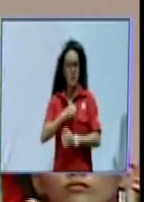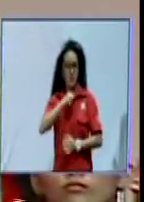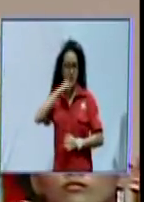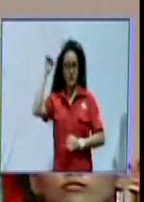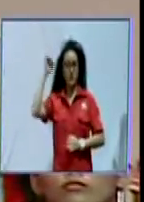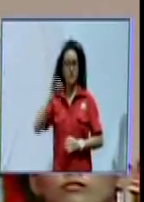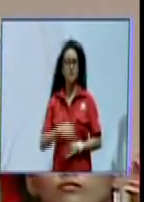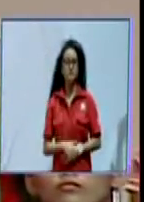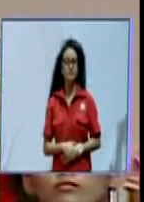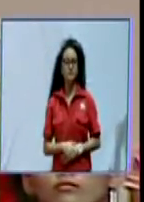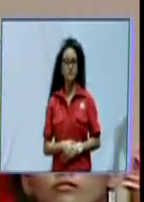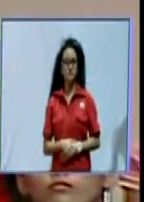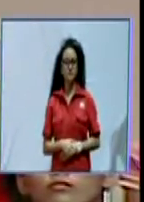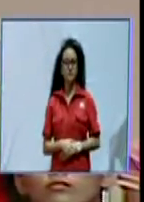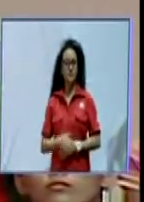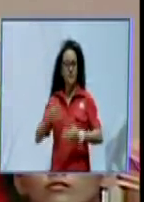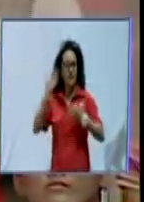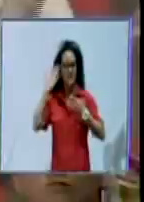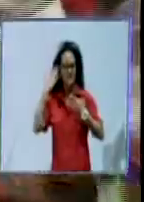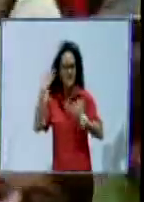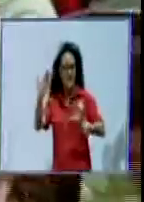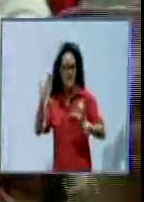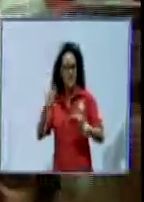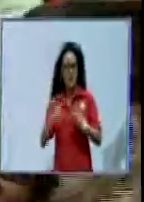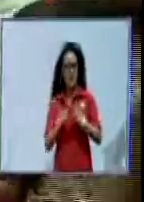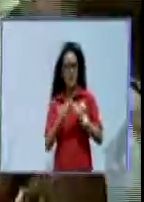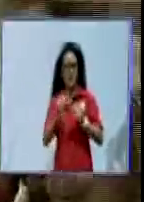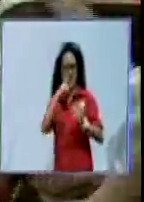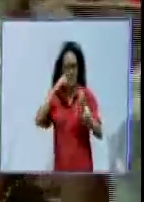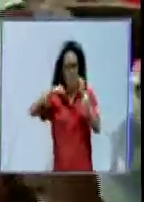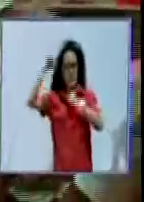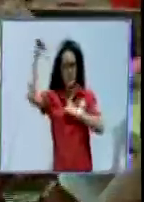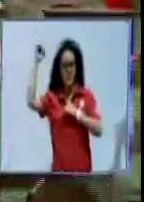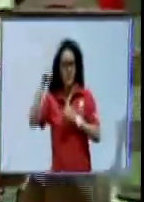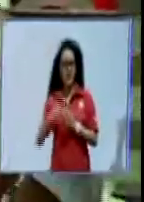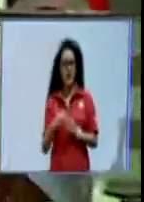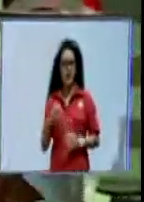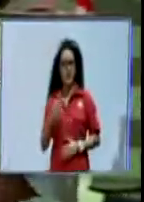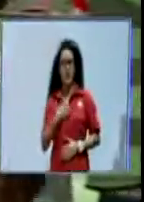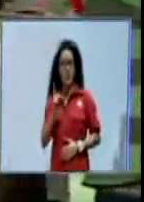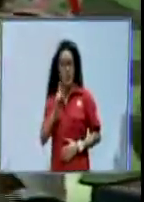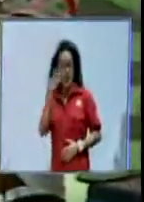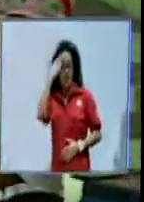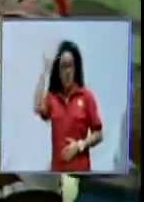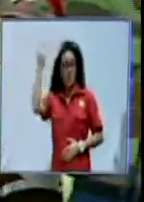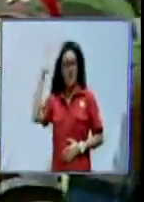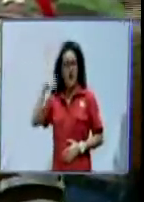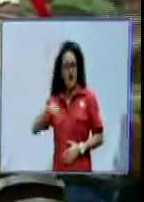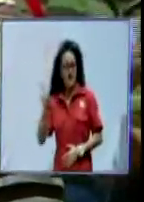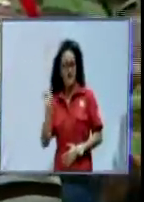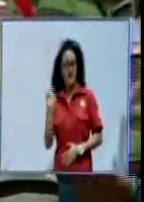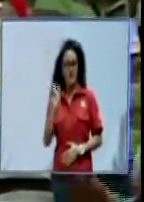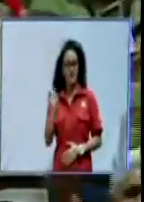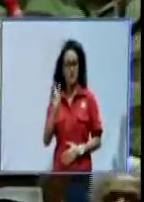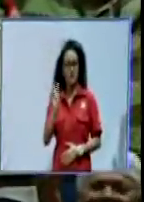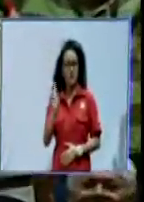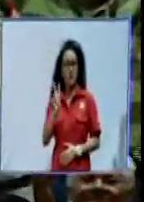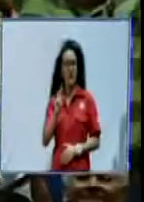dignificado a nuestros adultos y adultas mayores. No podemos olvidar que hoy en Venezuela